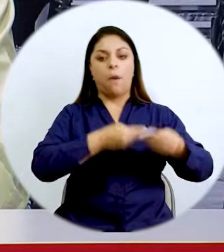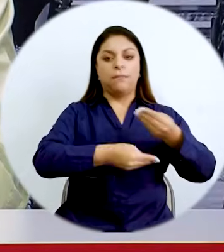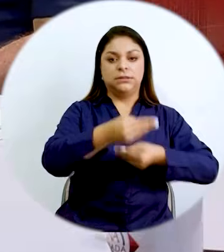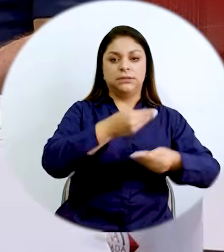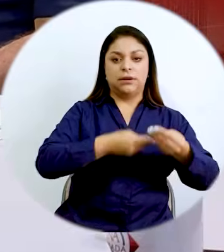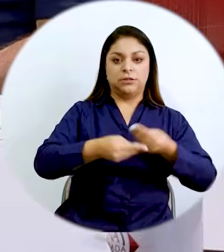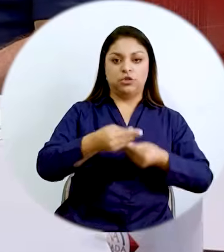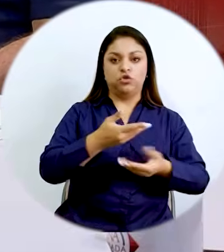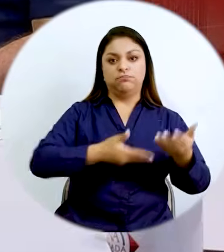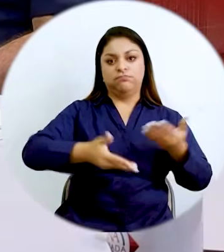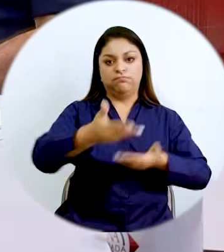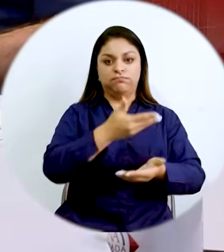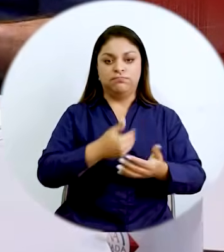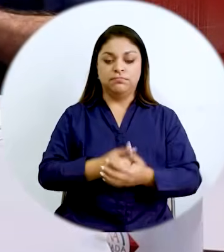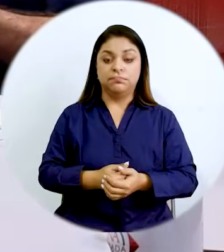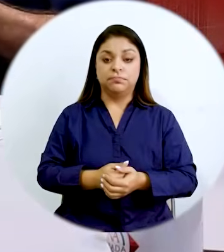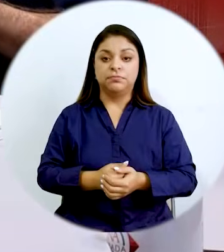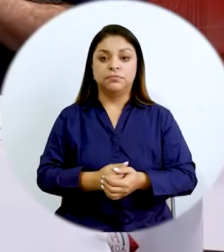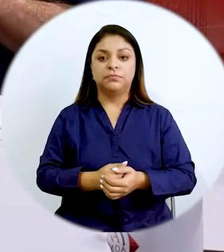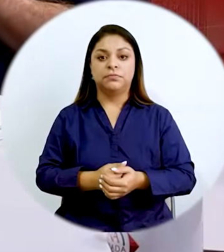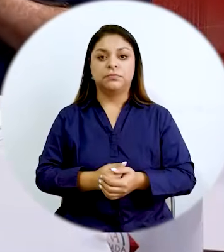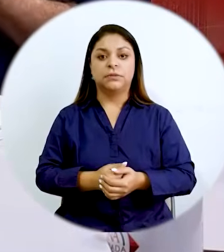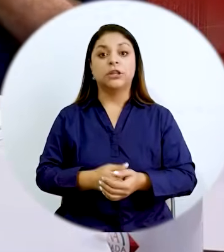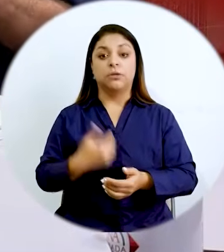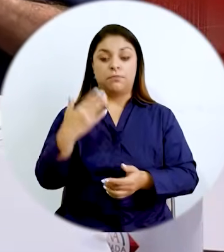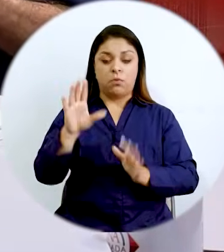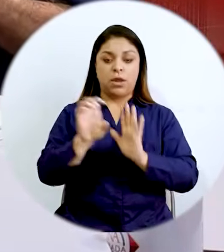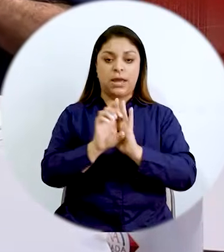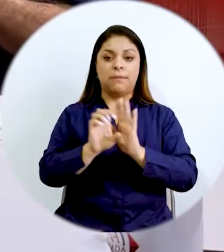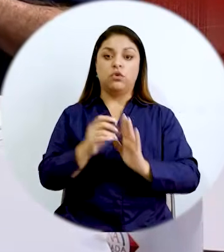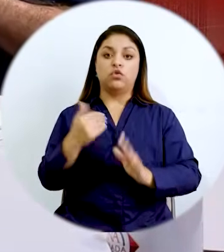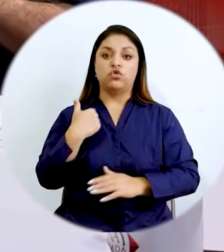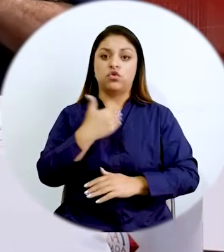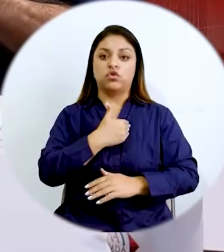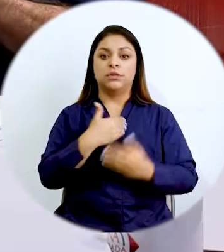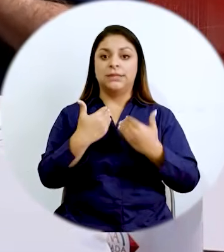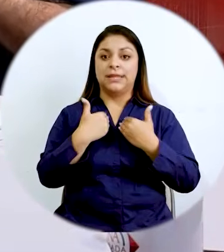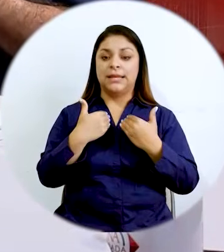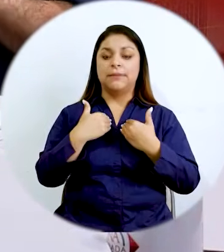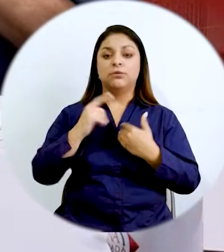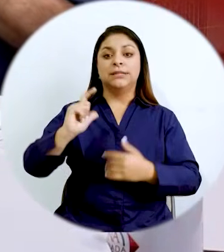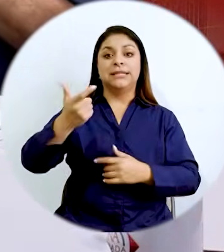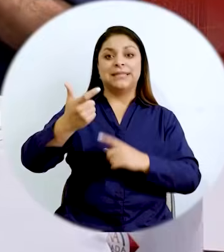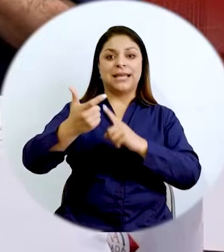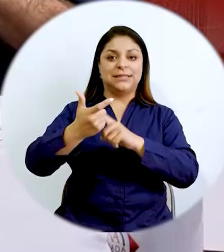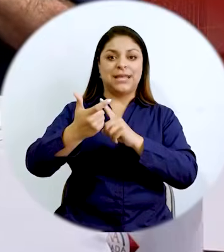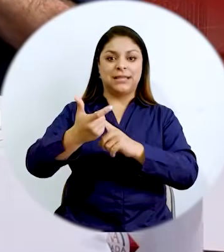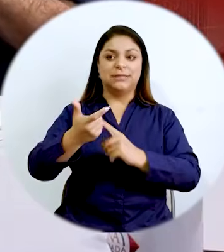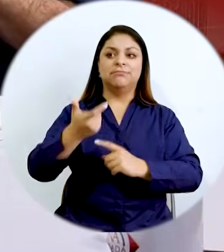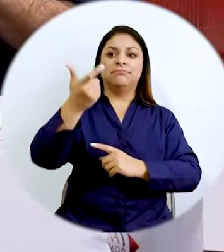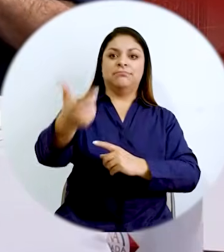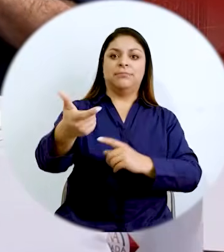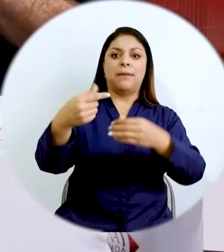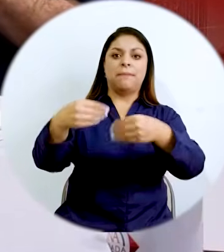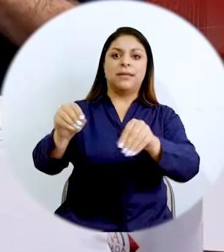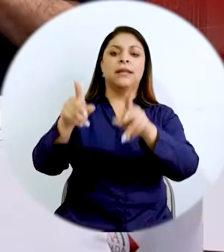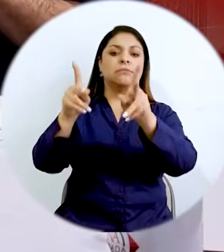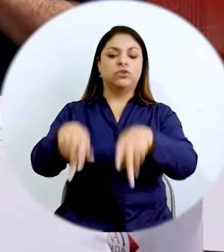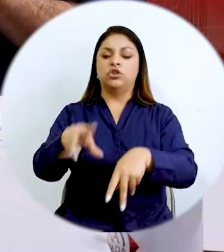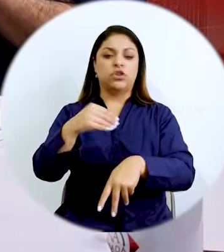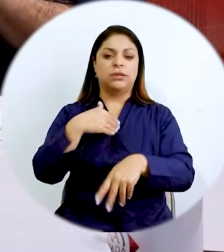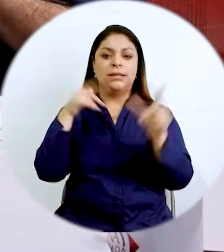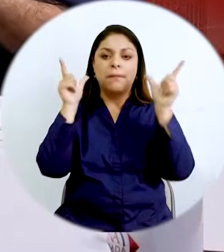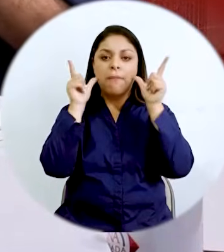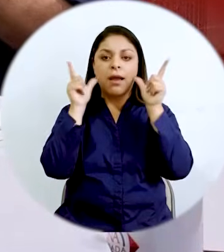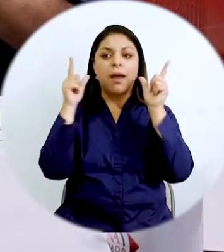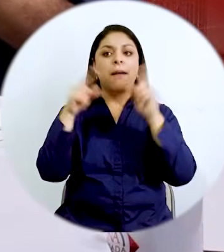ahí, Maribel, digamos, nosotros tenemos licencias que se le venden a personas que no tienen vacas, pero